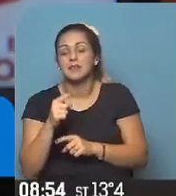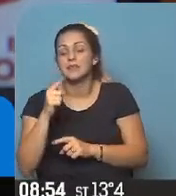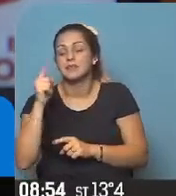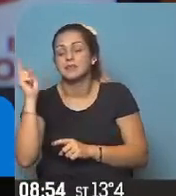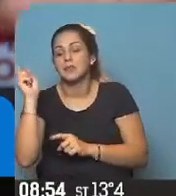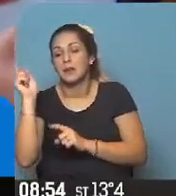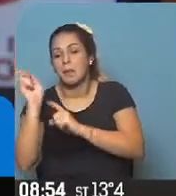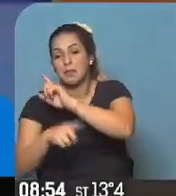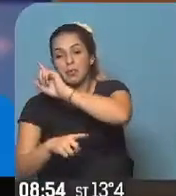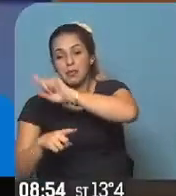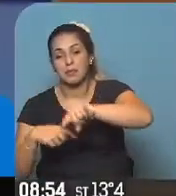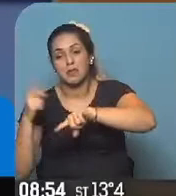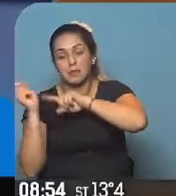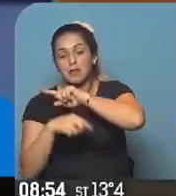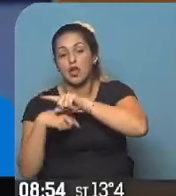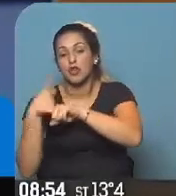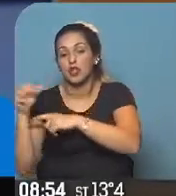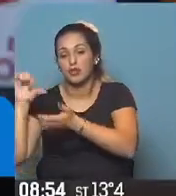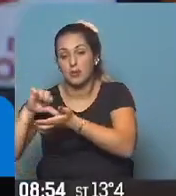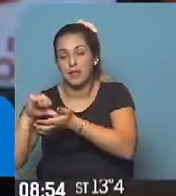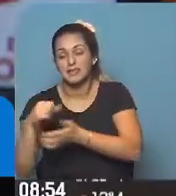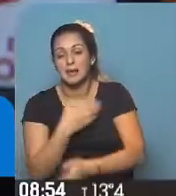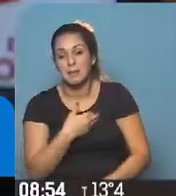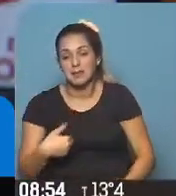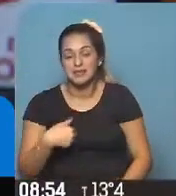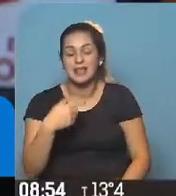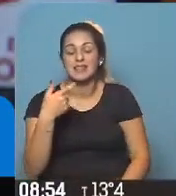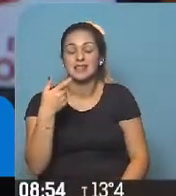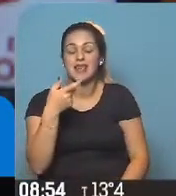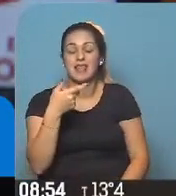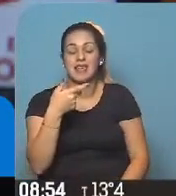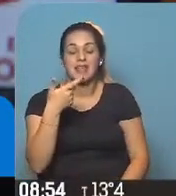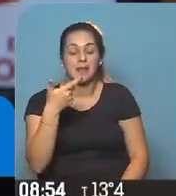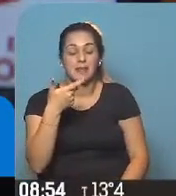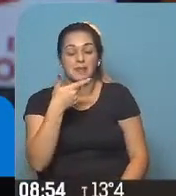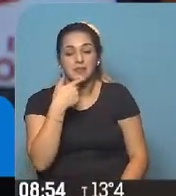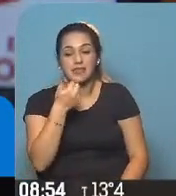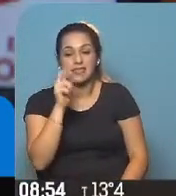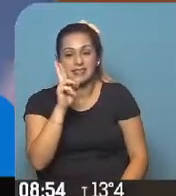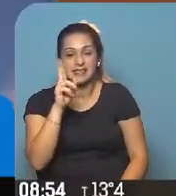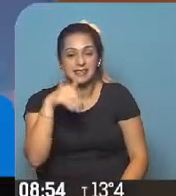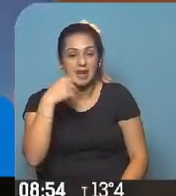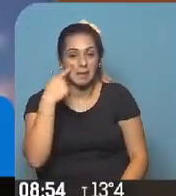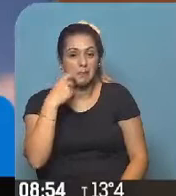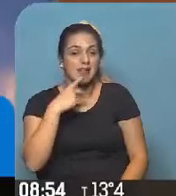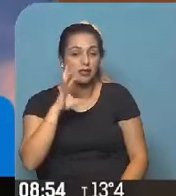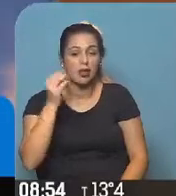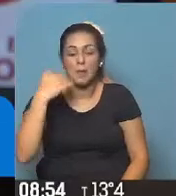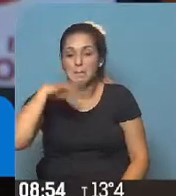comenzado a llegar, justamente estamos bajo la presidencia de Domingo Faustino Sarmiento. Sí. Italianos en mayor